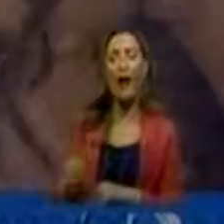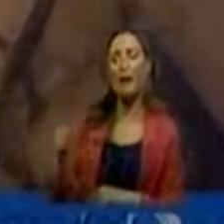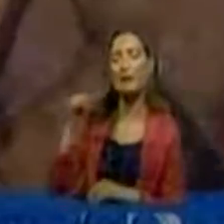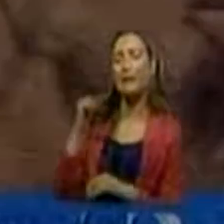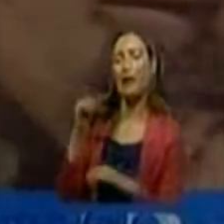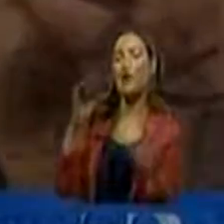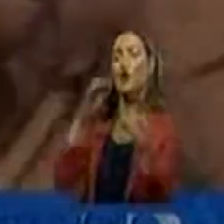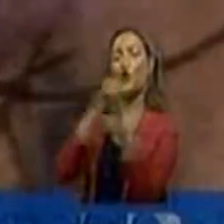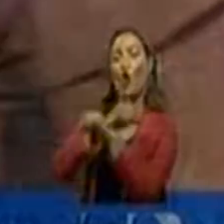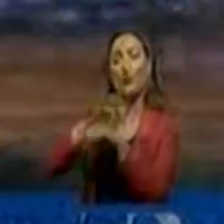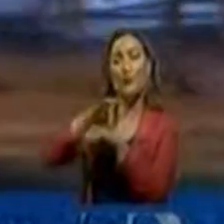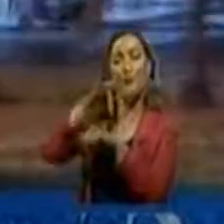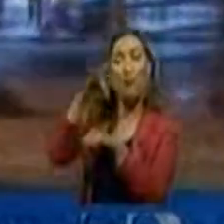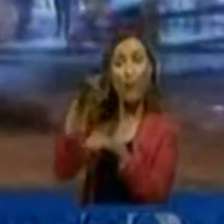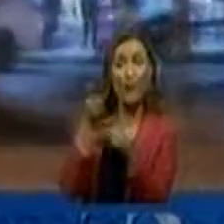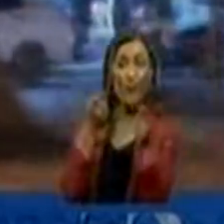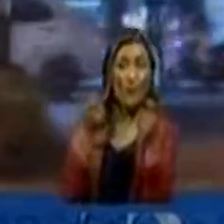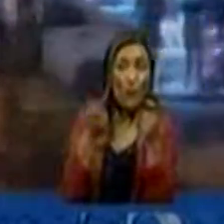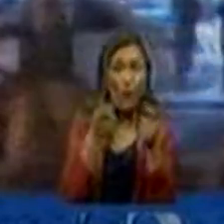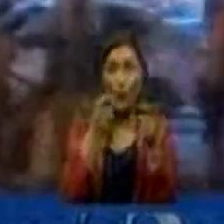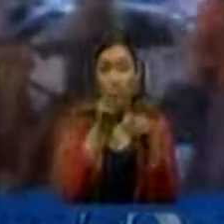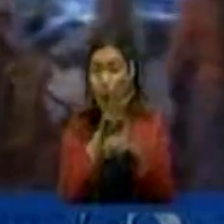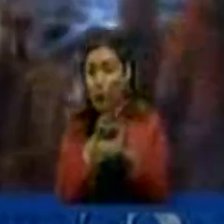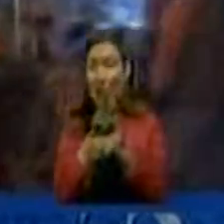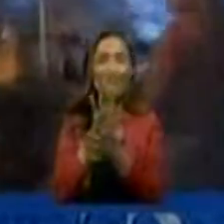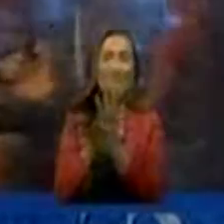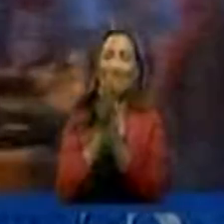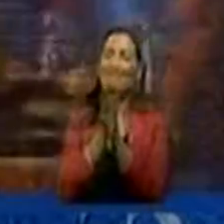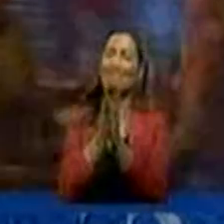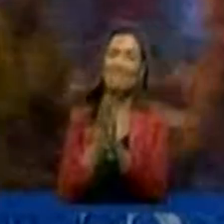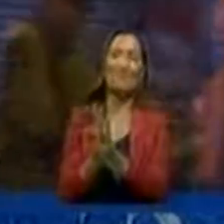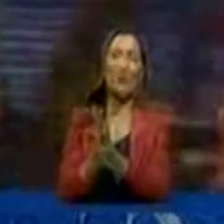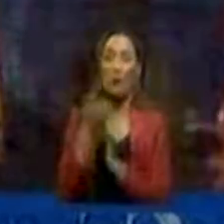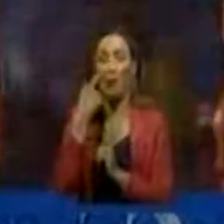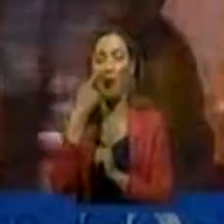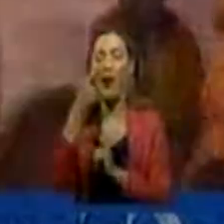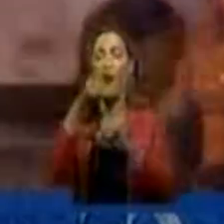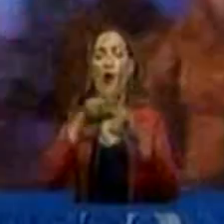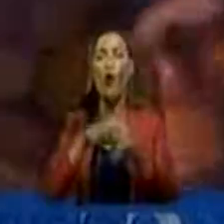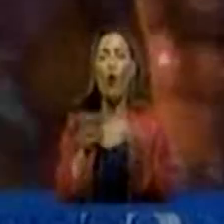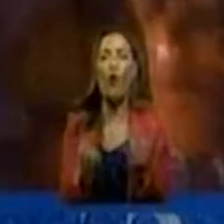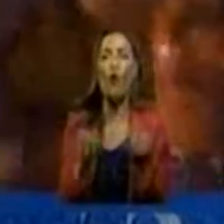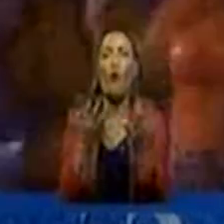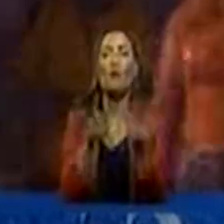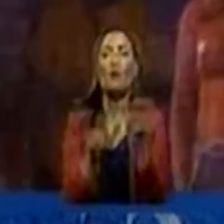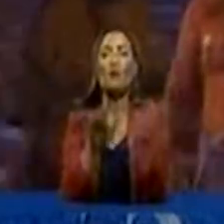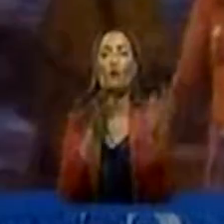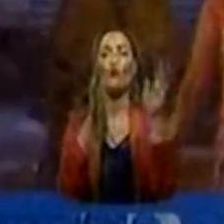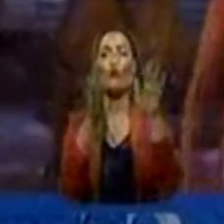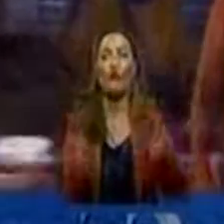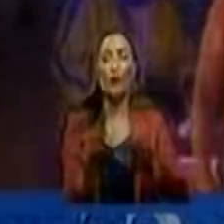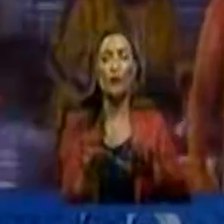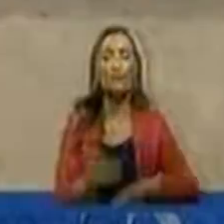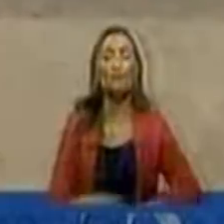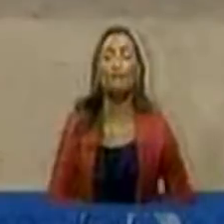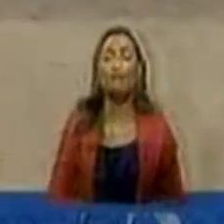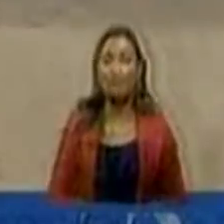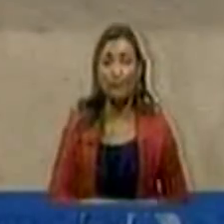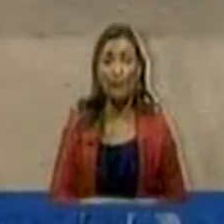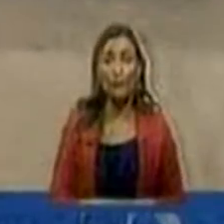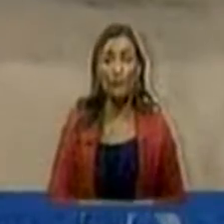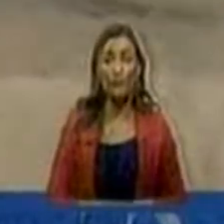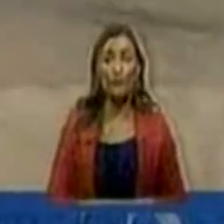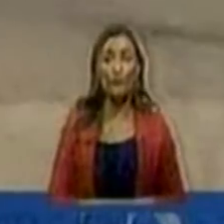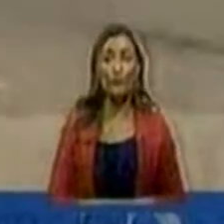la madrugada no se pudo hacer este amplio recorrido para constatar si de pronto hay más fallecidos. Lo que se puede ver que están llegando